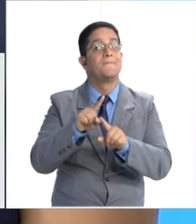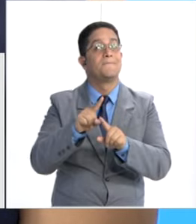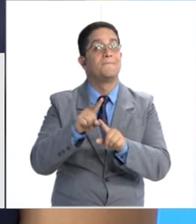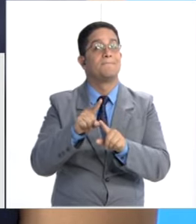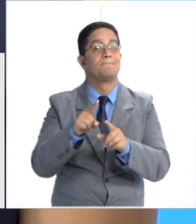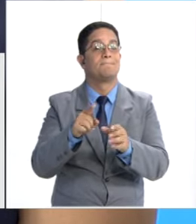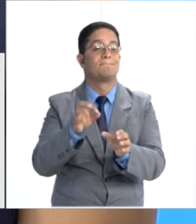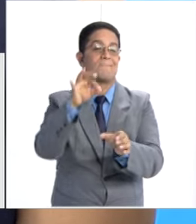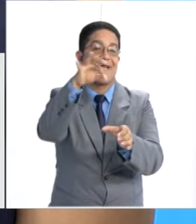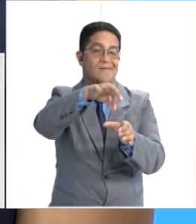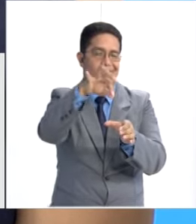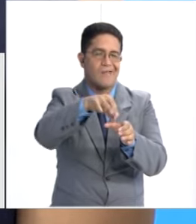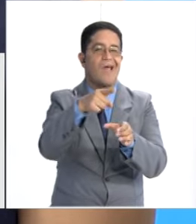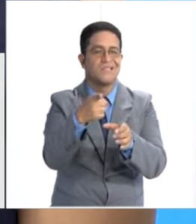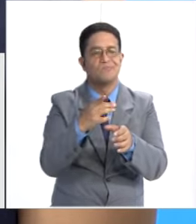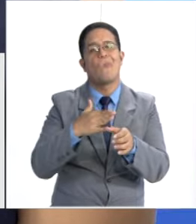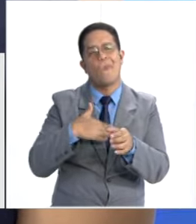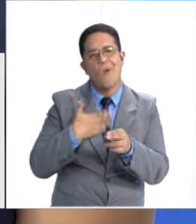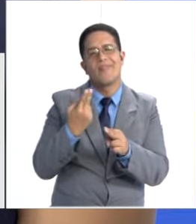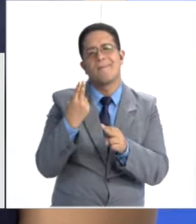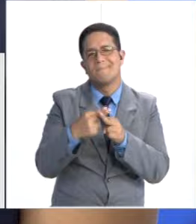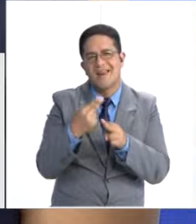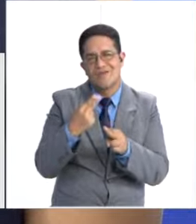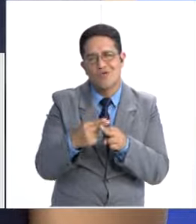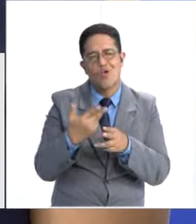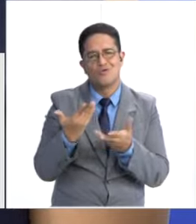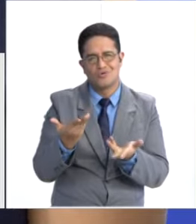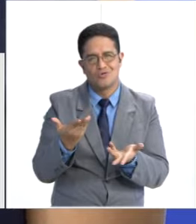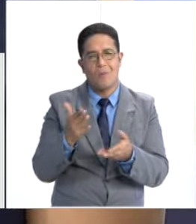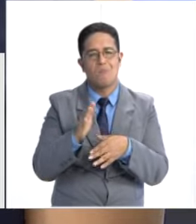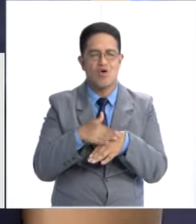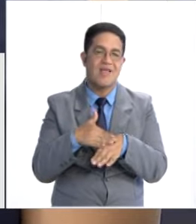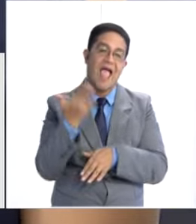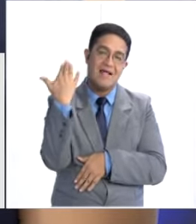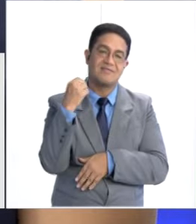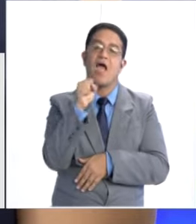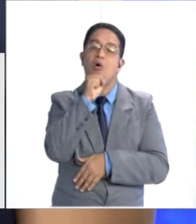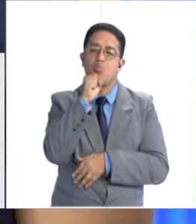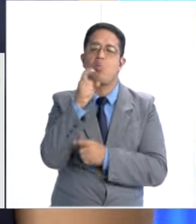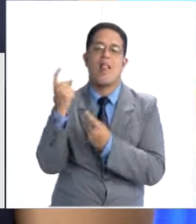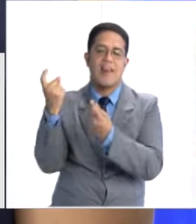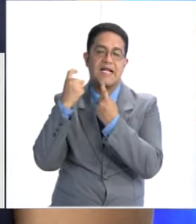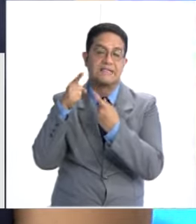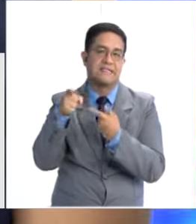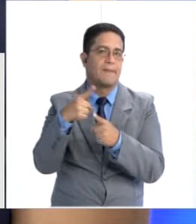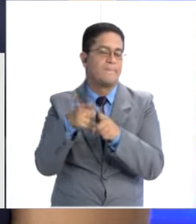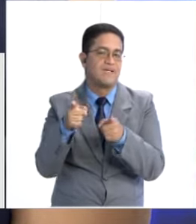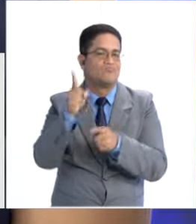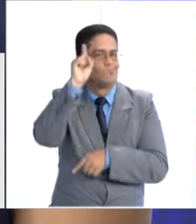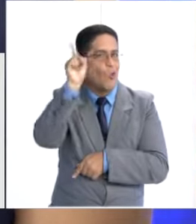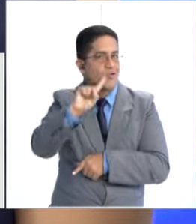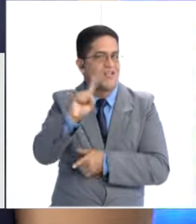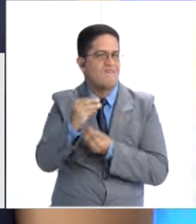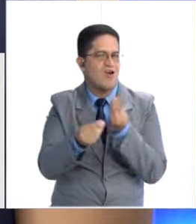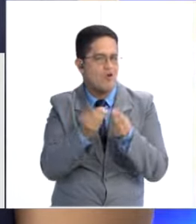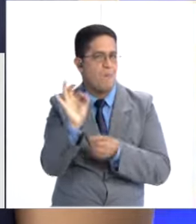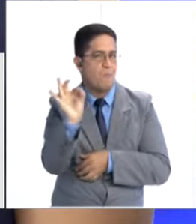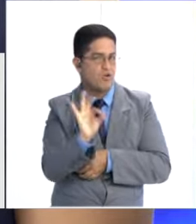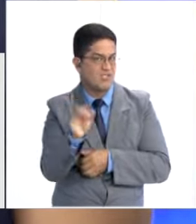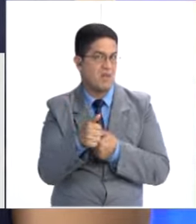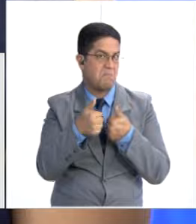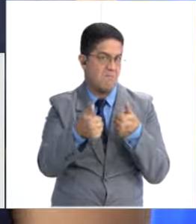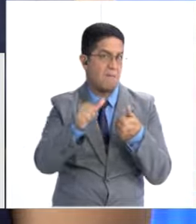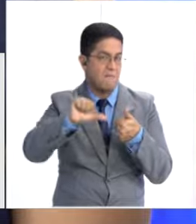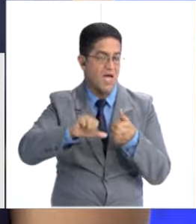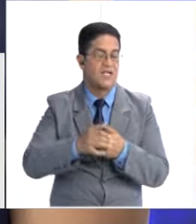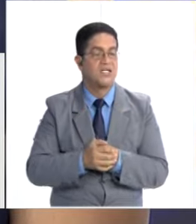ni esos té que en su momento pues esas abuelitas nos enseñaron a nosotros. Por supuesto, vemos entonces una gran línea